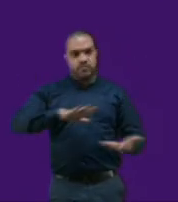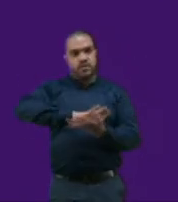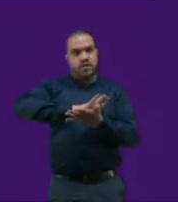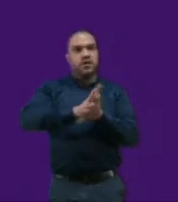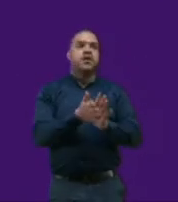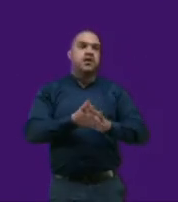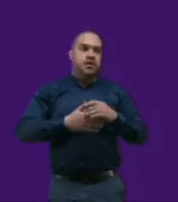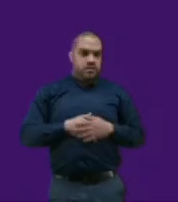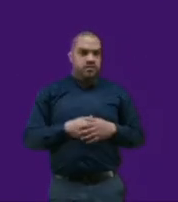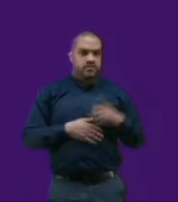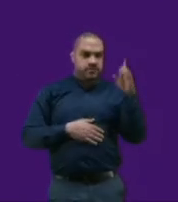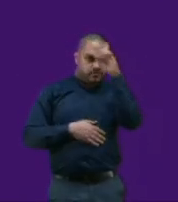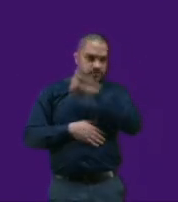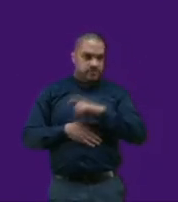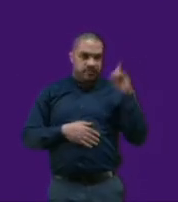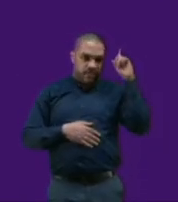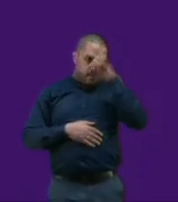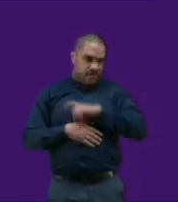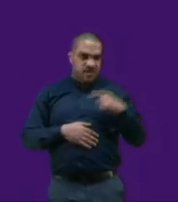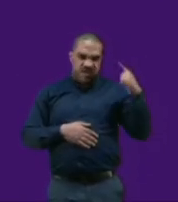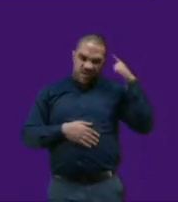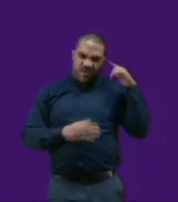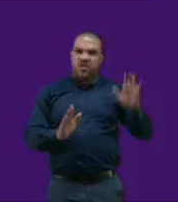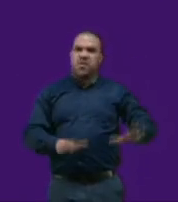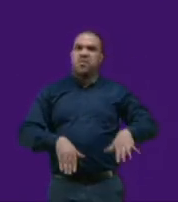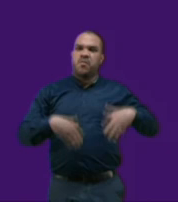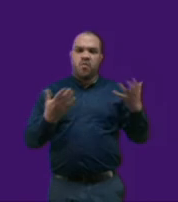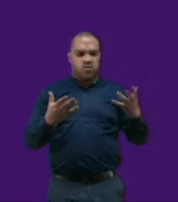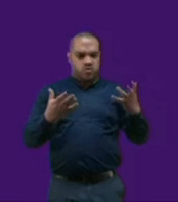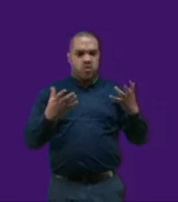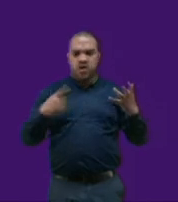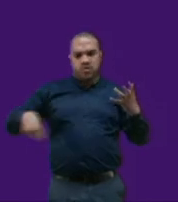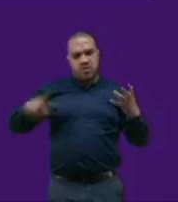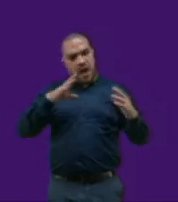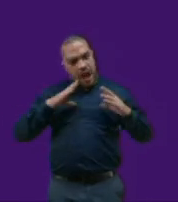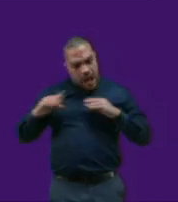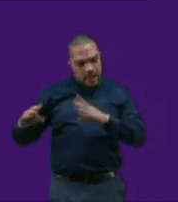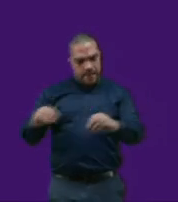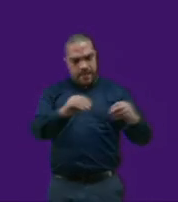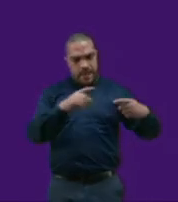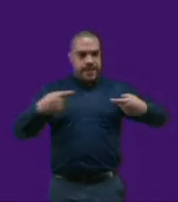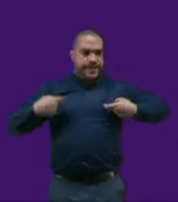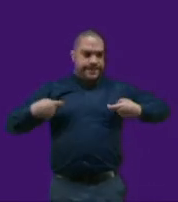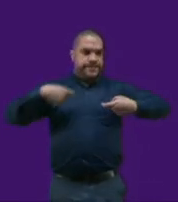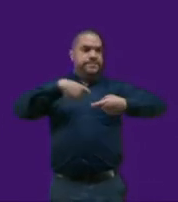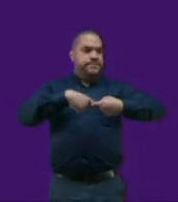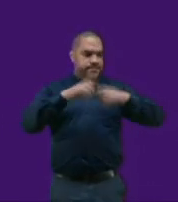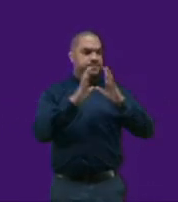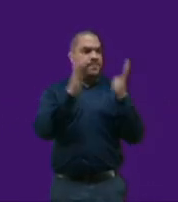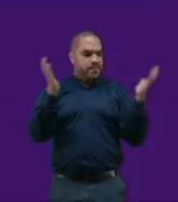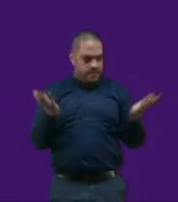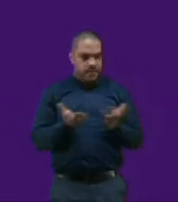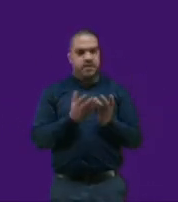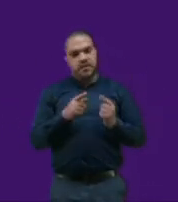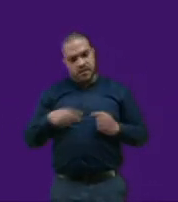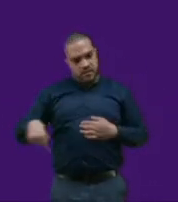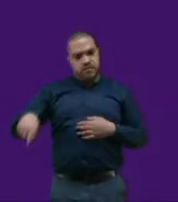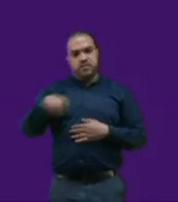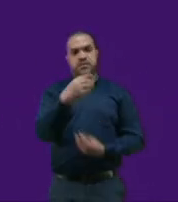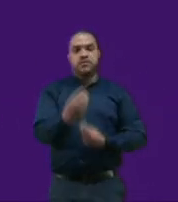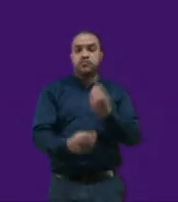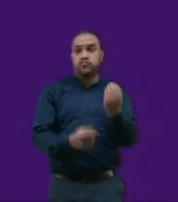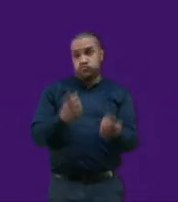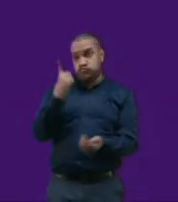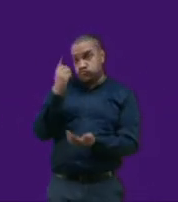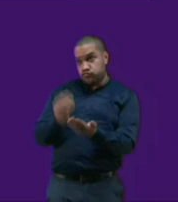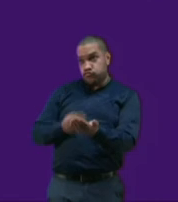es pensar a más allá, es pensar en un mundo de habla hispana donde una persona que pague $1